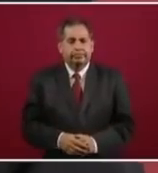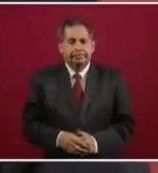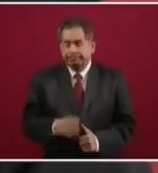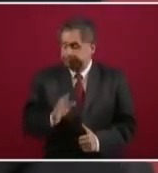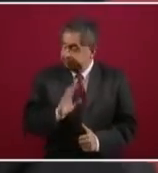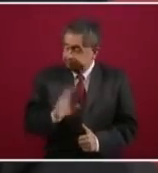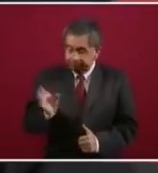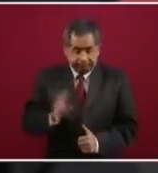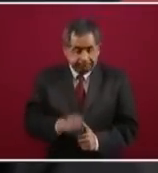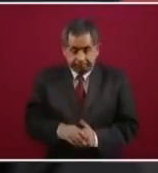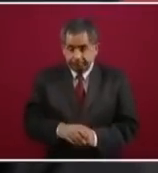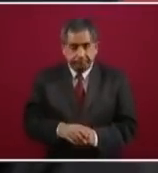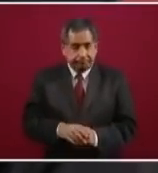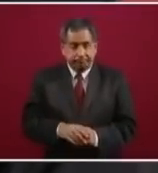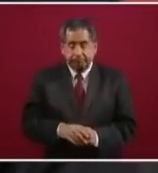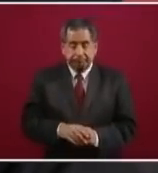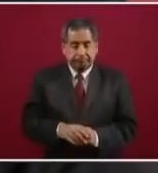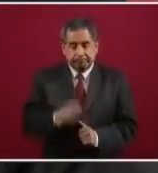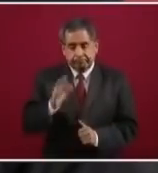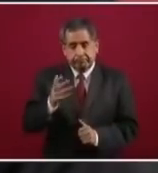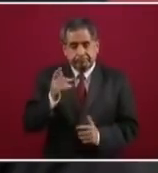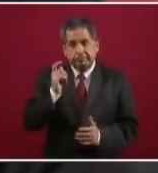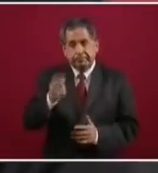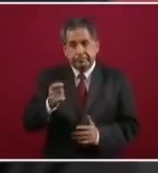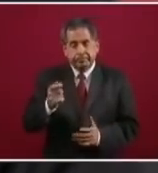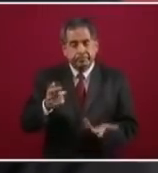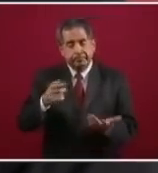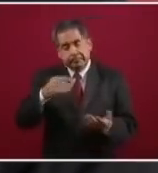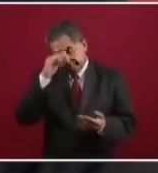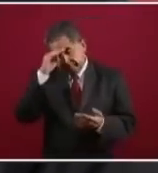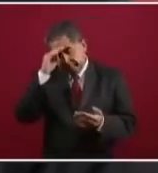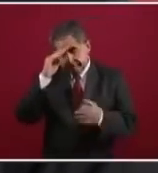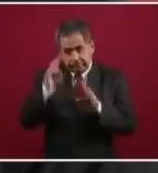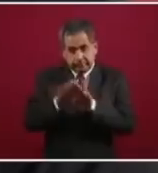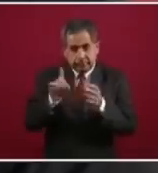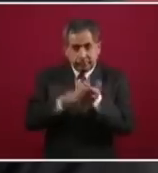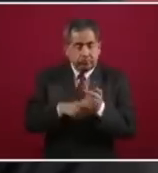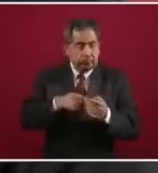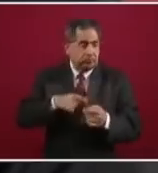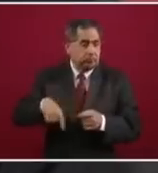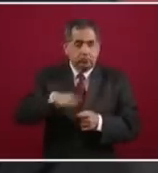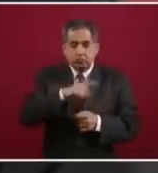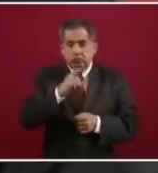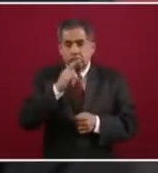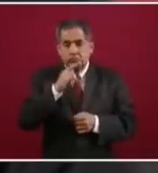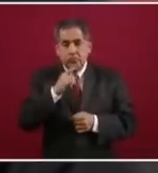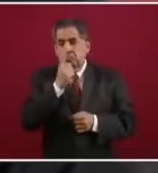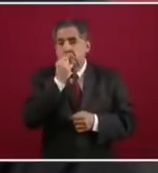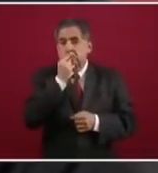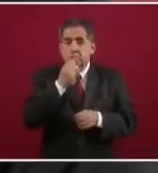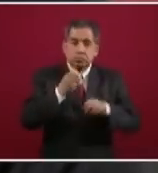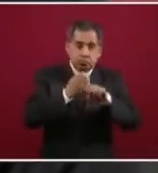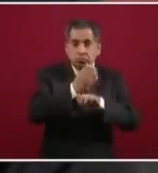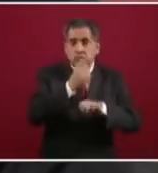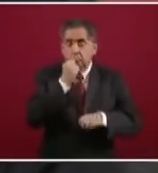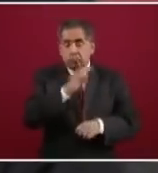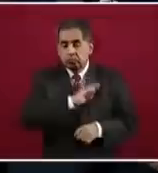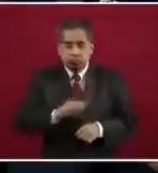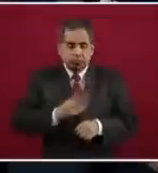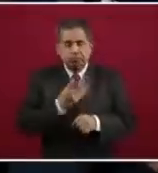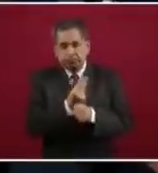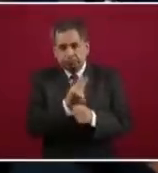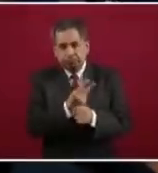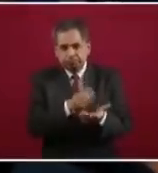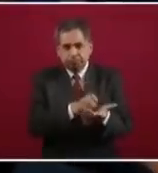Entonces, se está procurando el que mejoren las policías estatales y municipales. Solo nada más